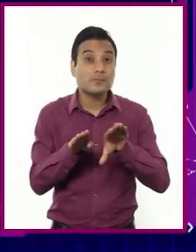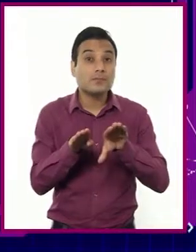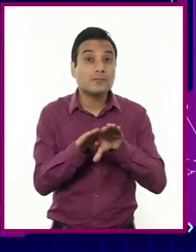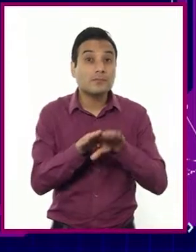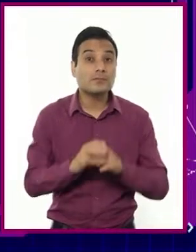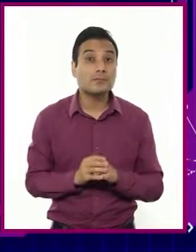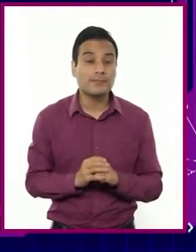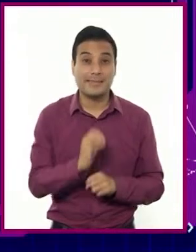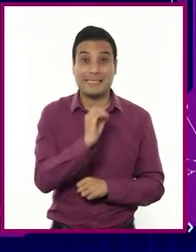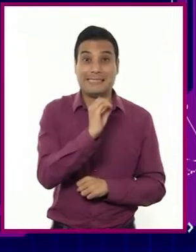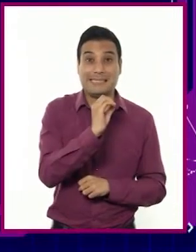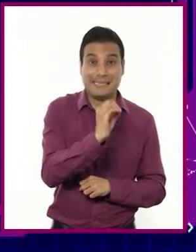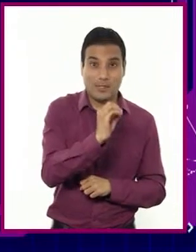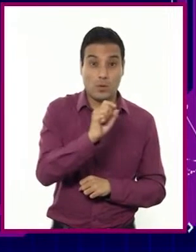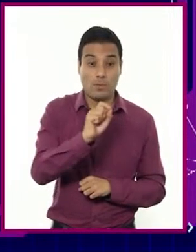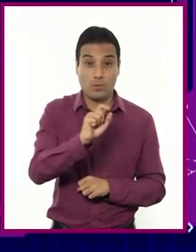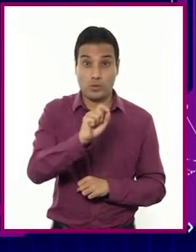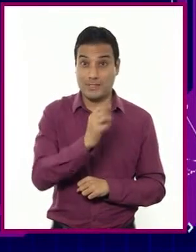es